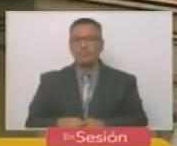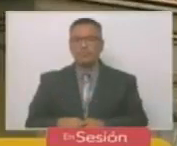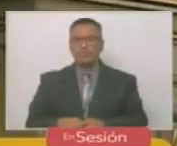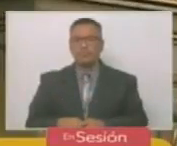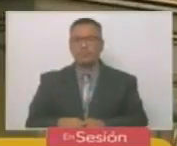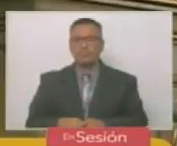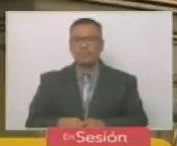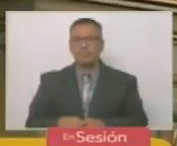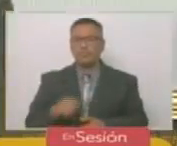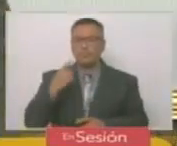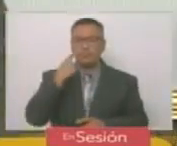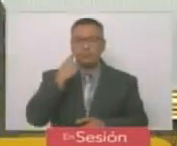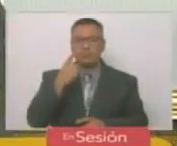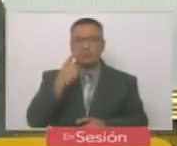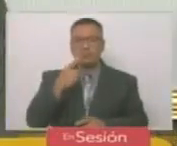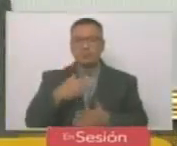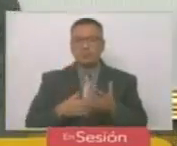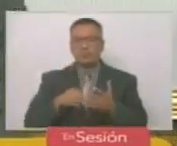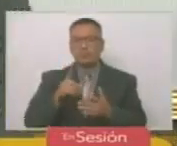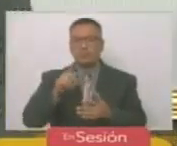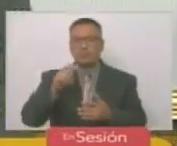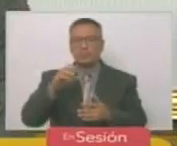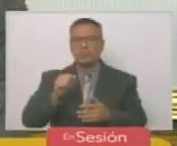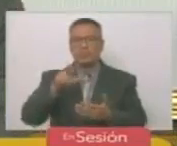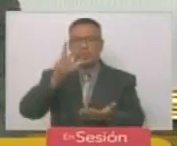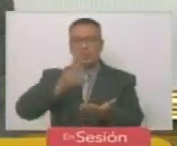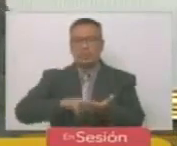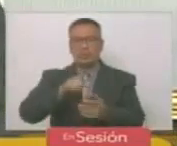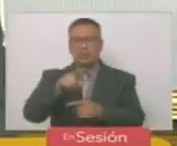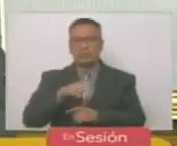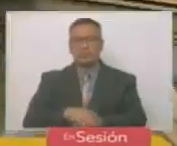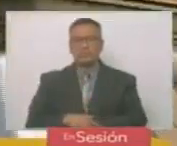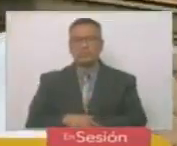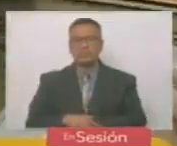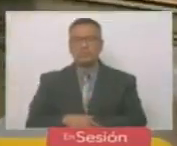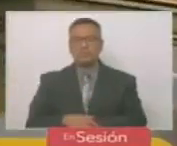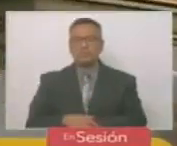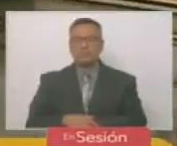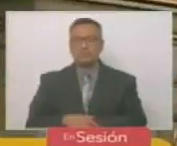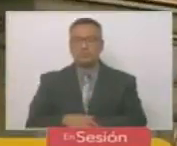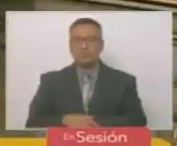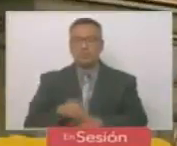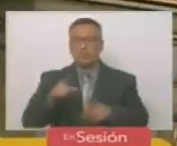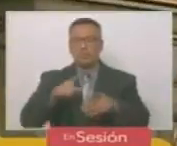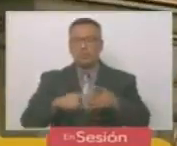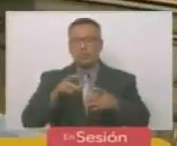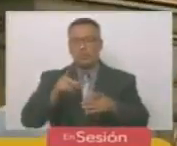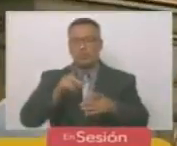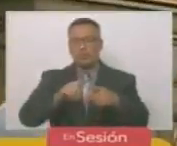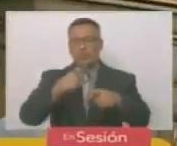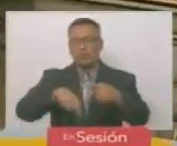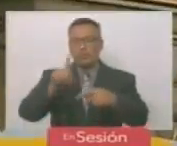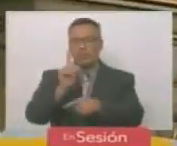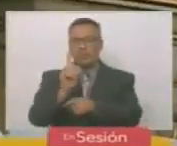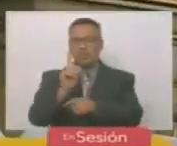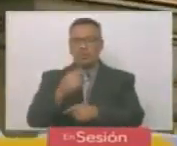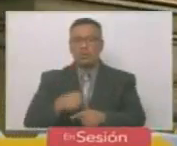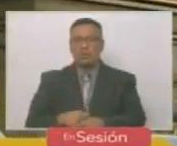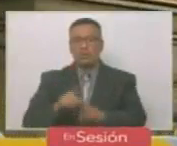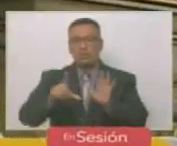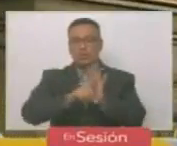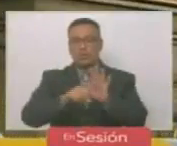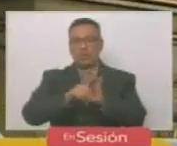En consideración la disposición derogatoria. Aprobada. Siguiente. Disposición derogatoria única. Se deroga la Ley